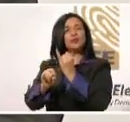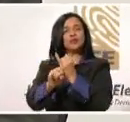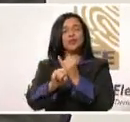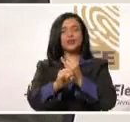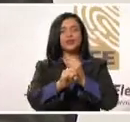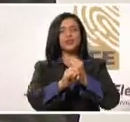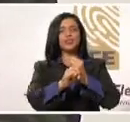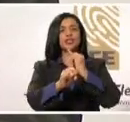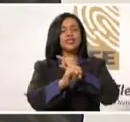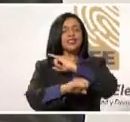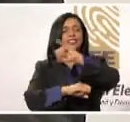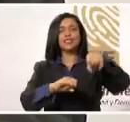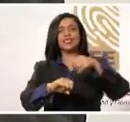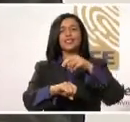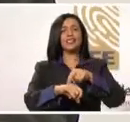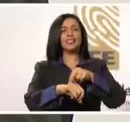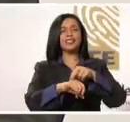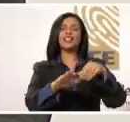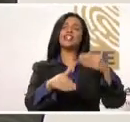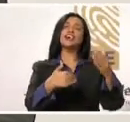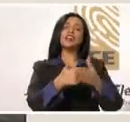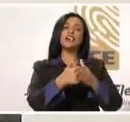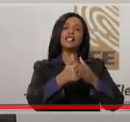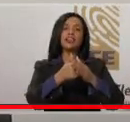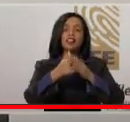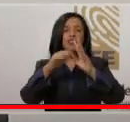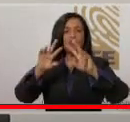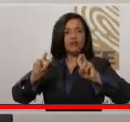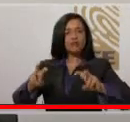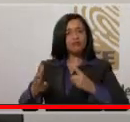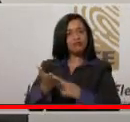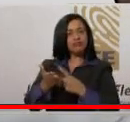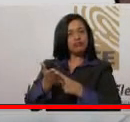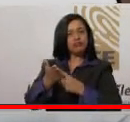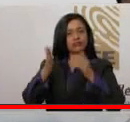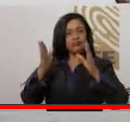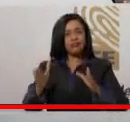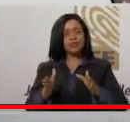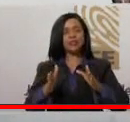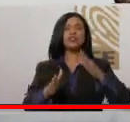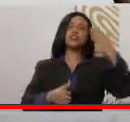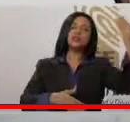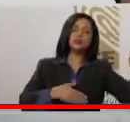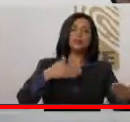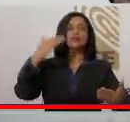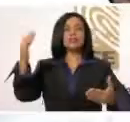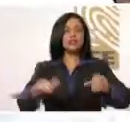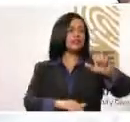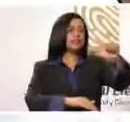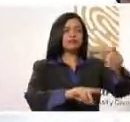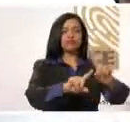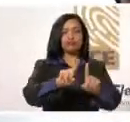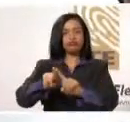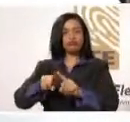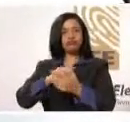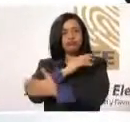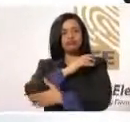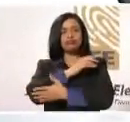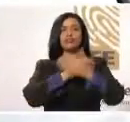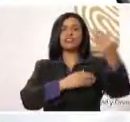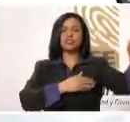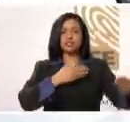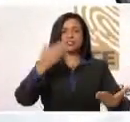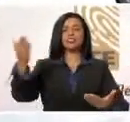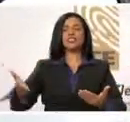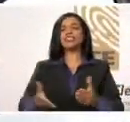distinguidas delegaciones de observadores internacionales y visitantes extranjeros que nos visitan, los amigos